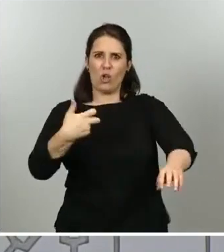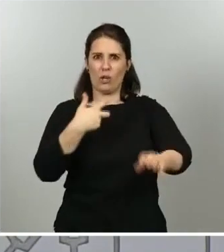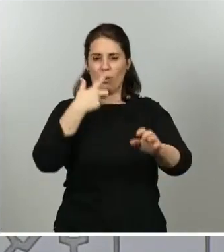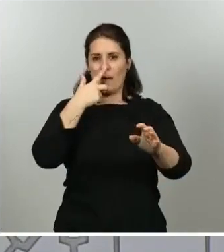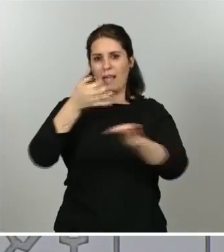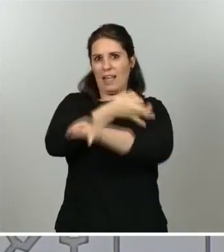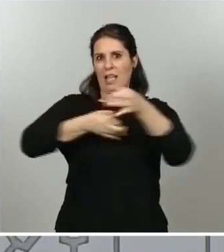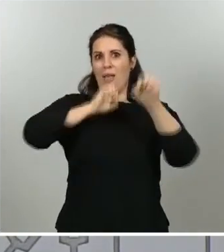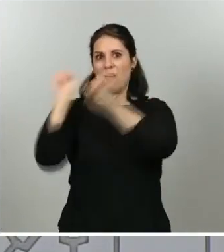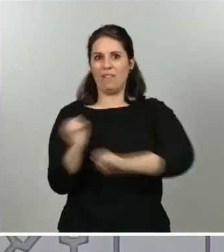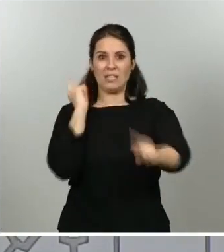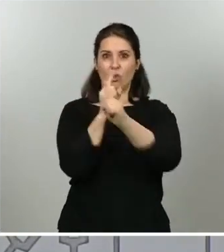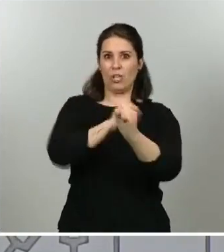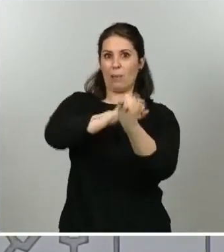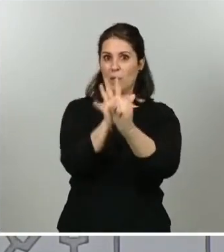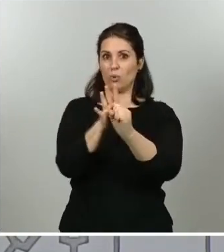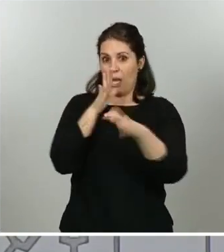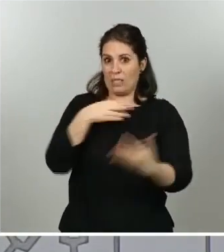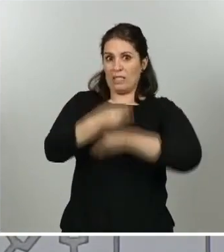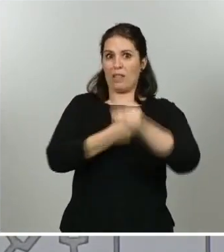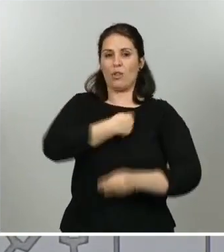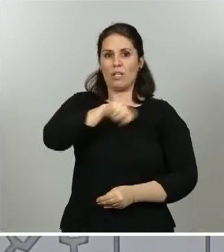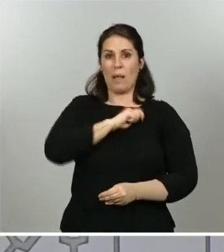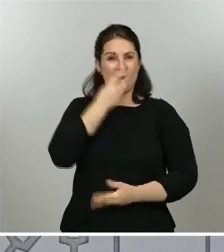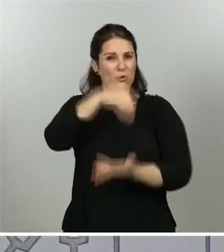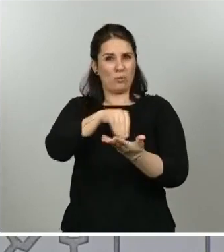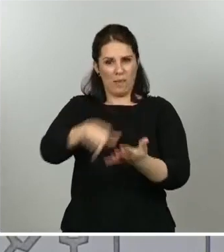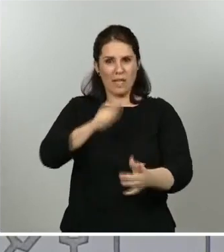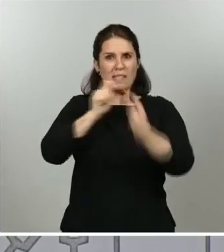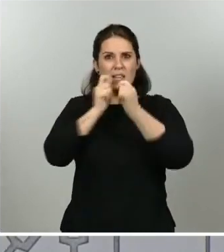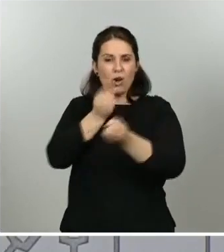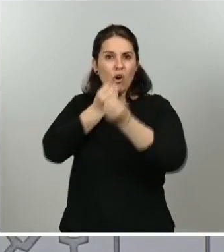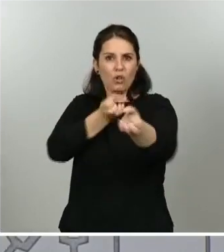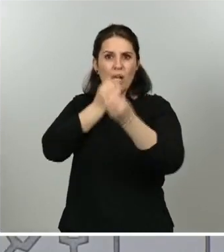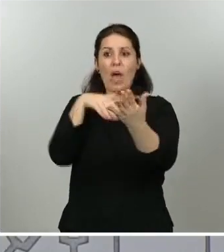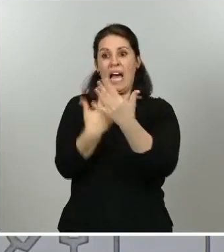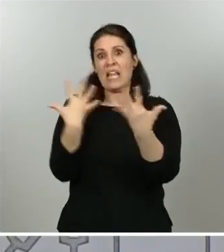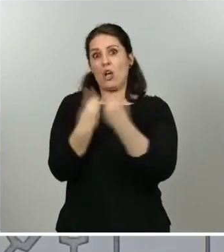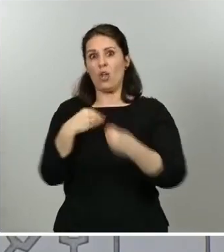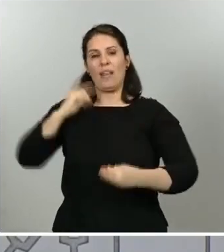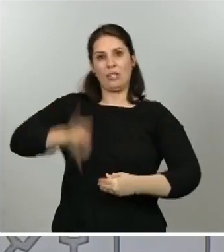alguna ocasión hemos comentado en estas ruedas de prensa, incluso con la directora del Instituto de Salud, Carlos III.